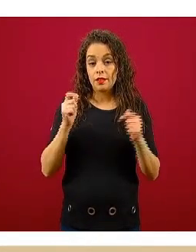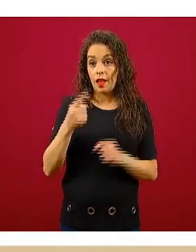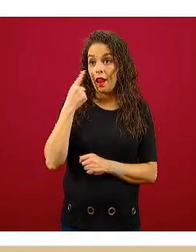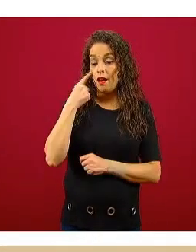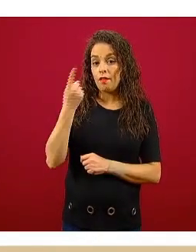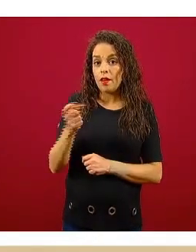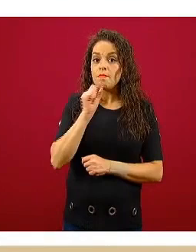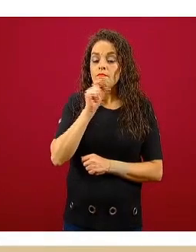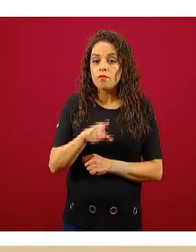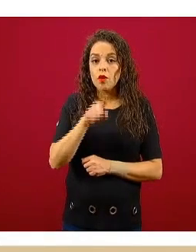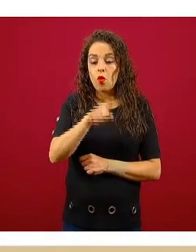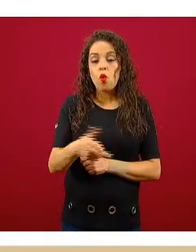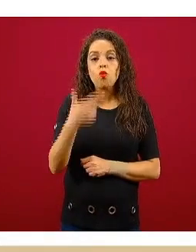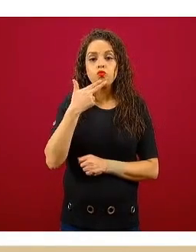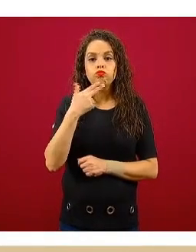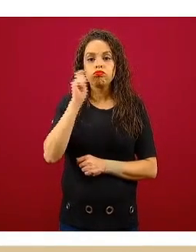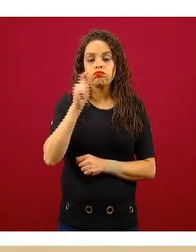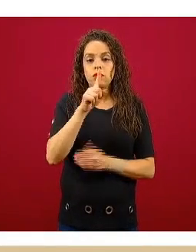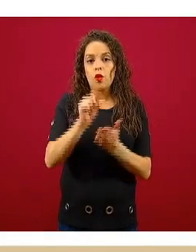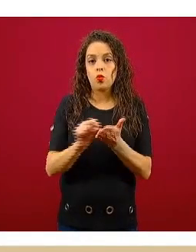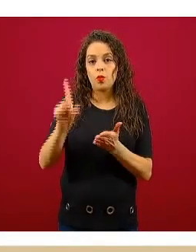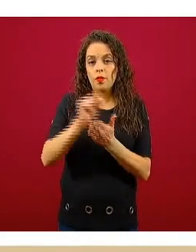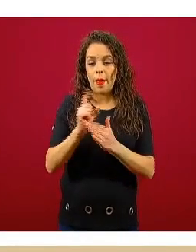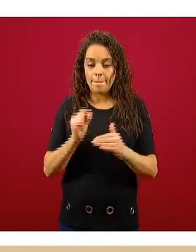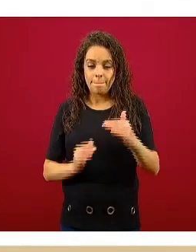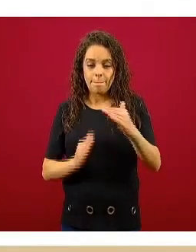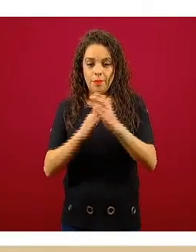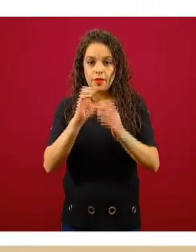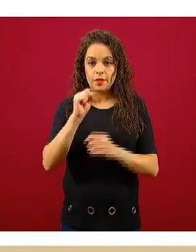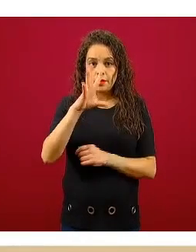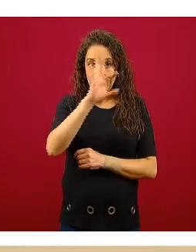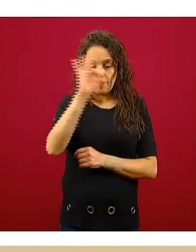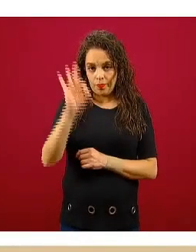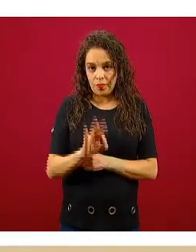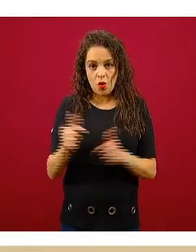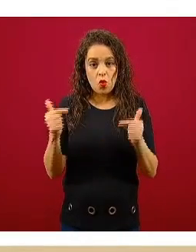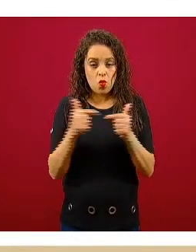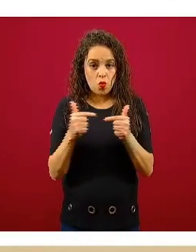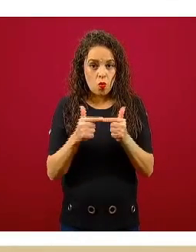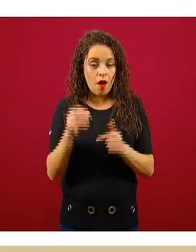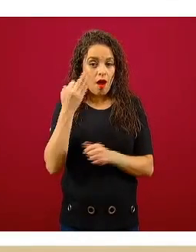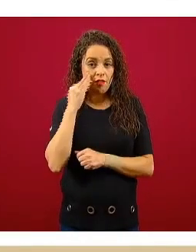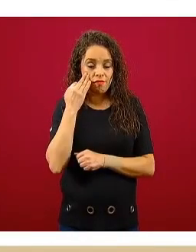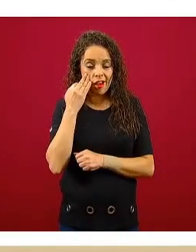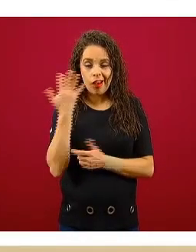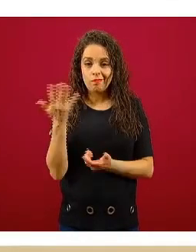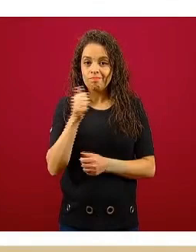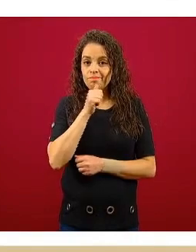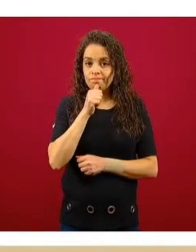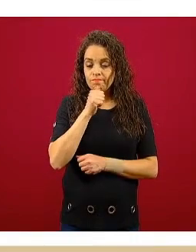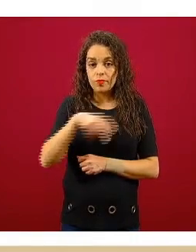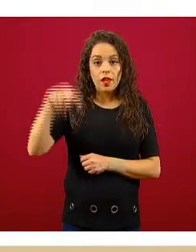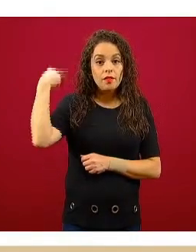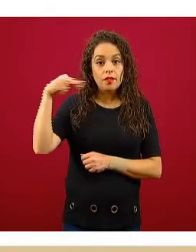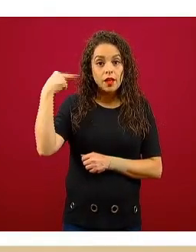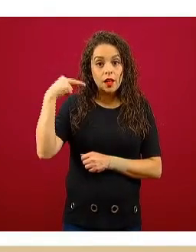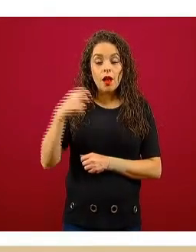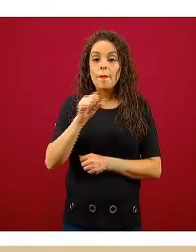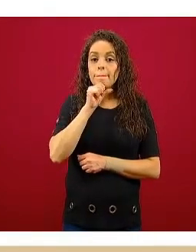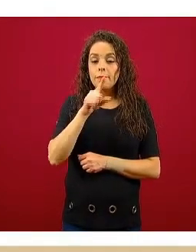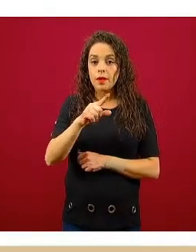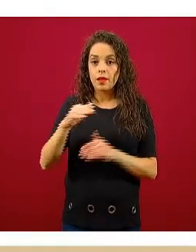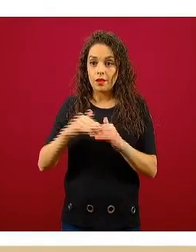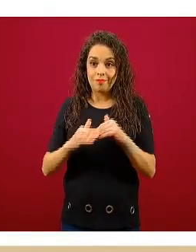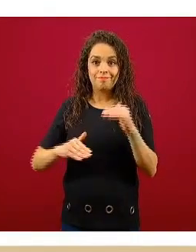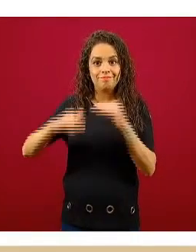Twitter llegando a la meta del 65%, no así los de Google y Facebook. En Veracruz también por encima